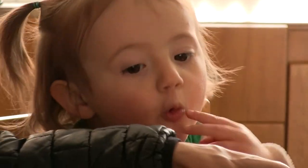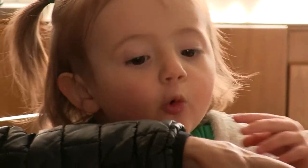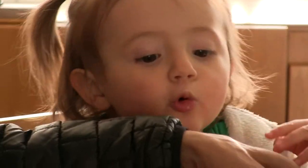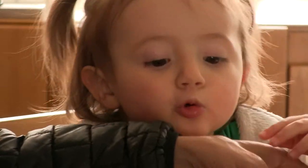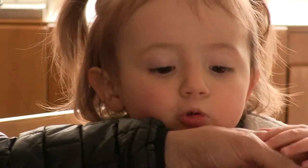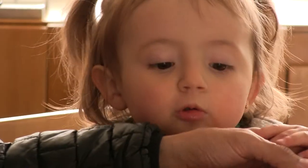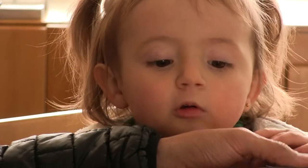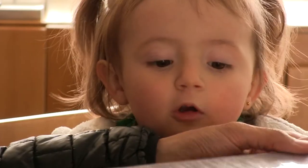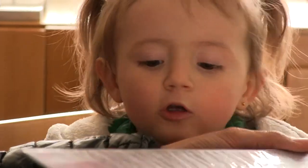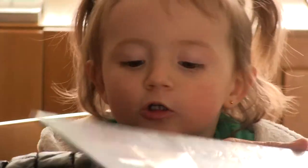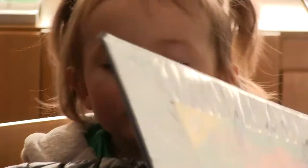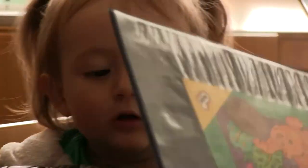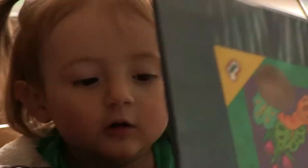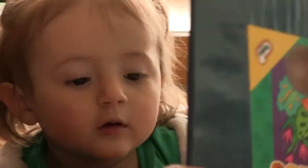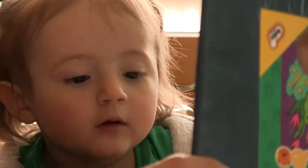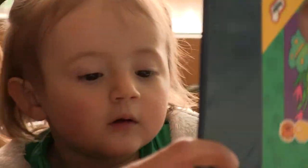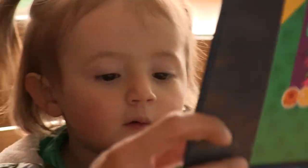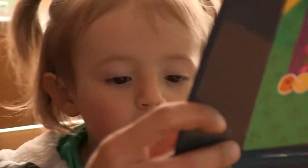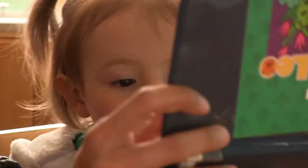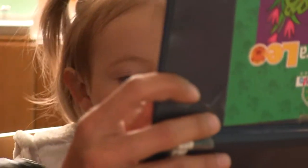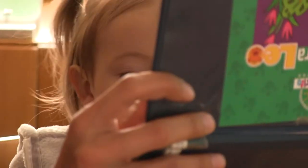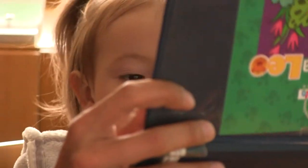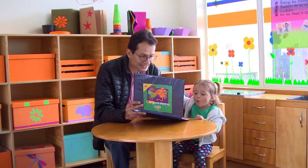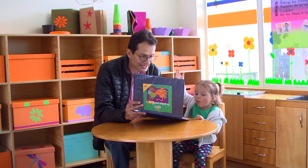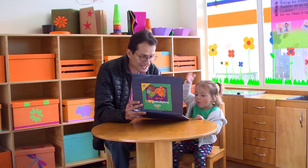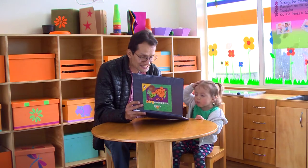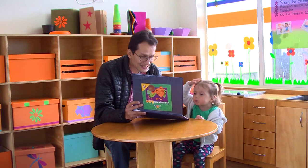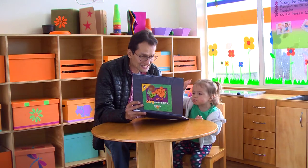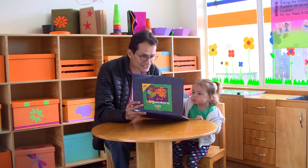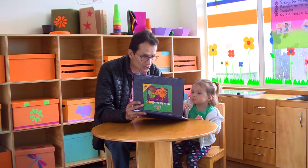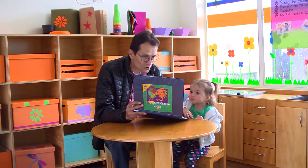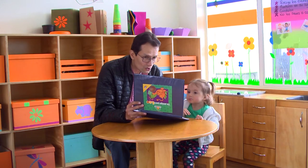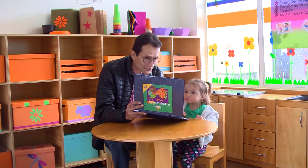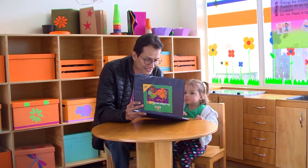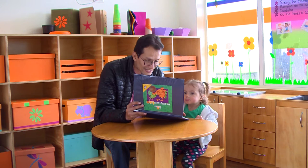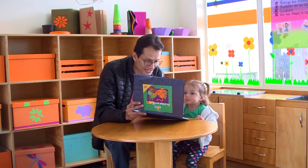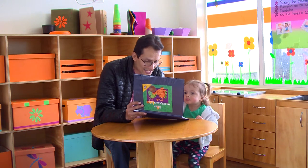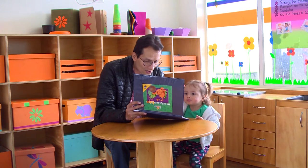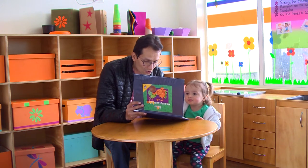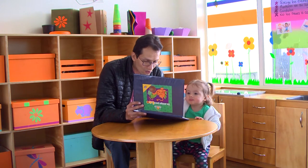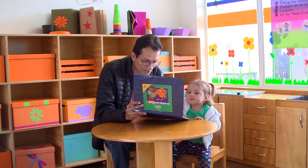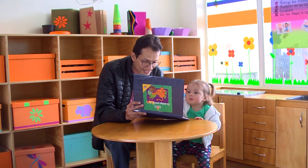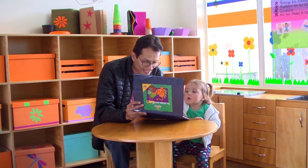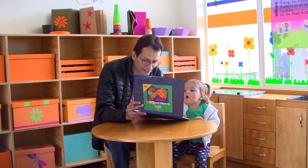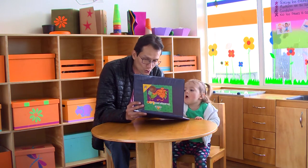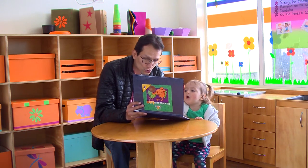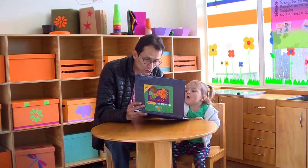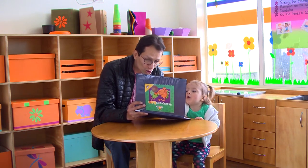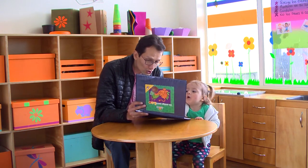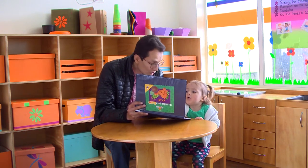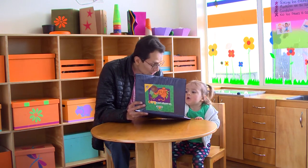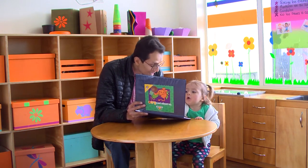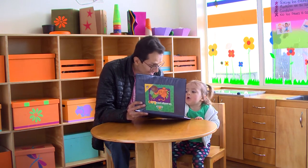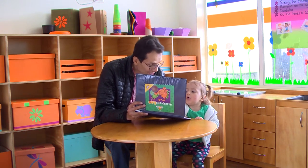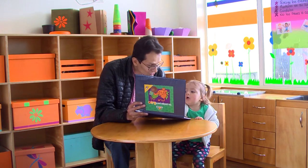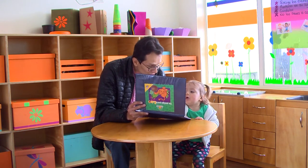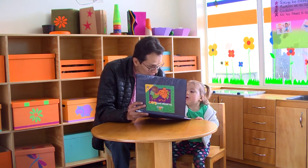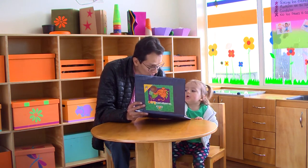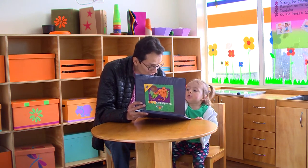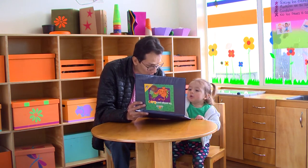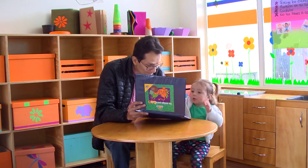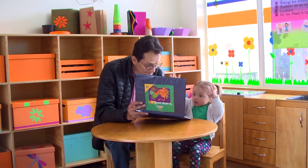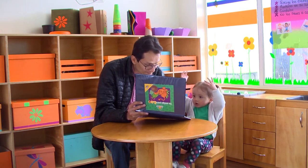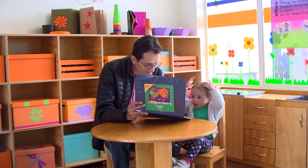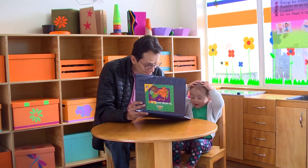¿Sí? ¡Ay, está bonito! ¿Qué es esto que Leo encontró? ¿Qué